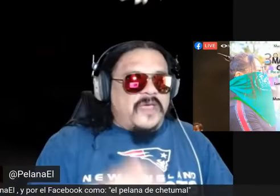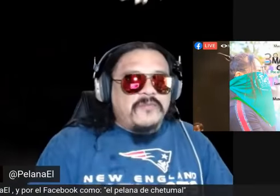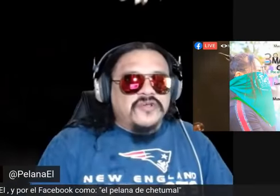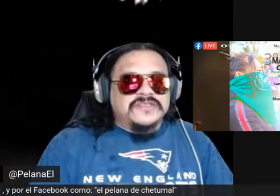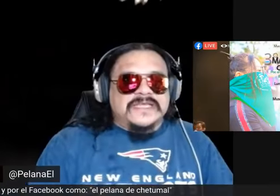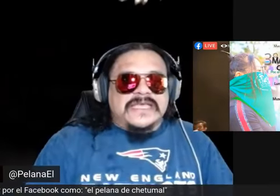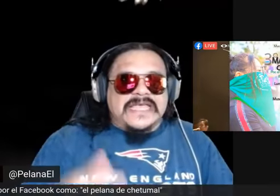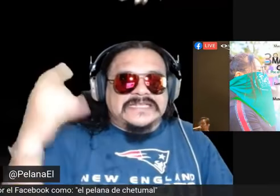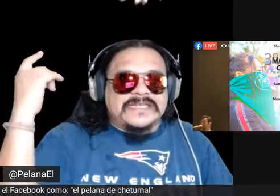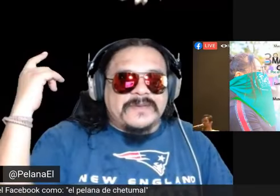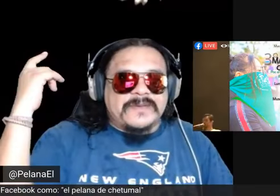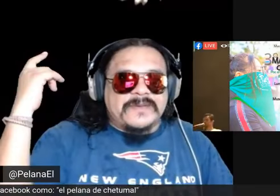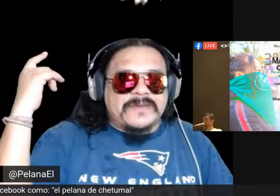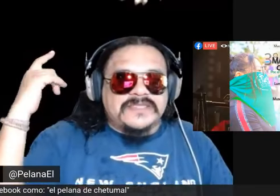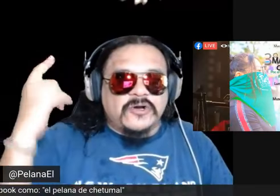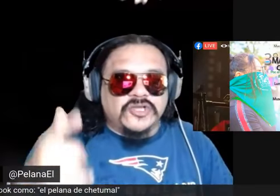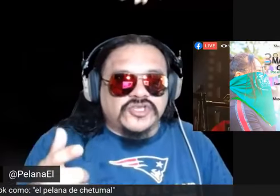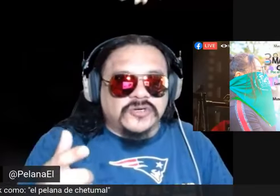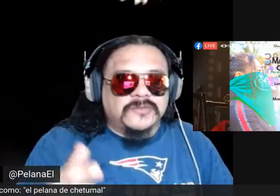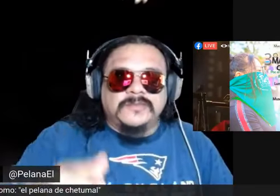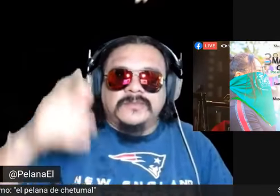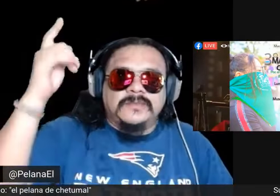Nos vemos este 28,